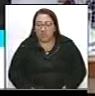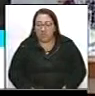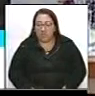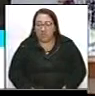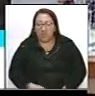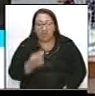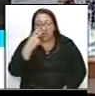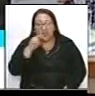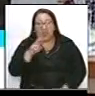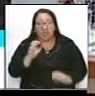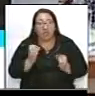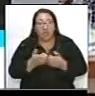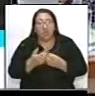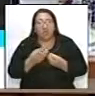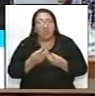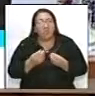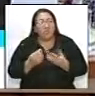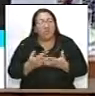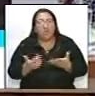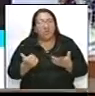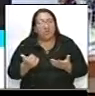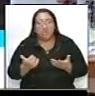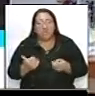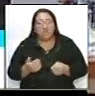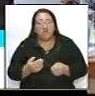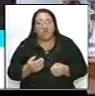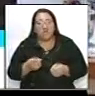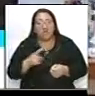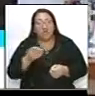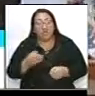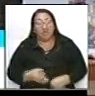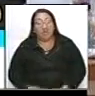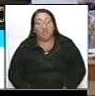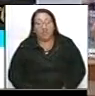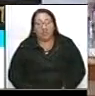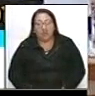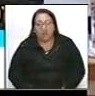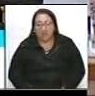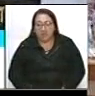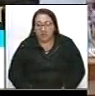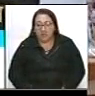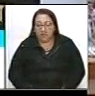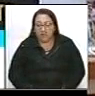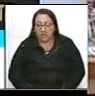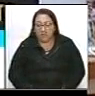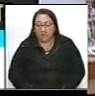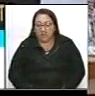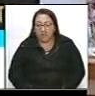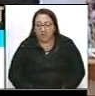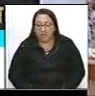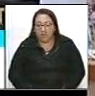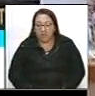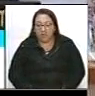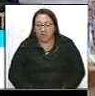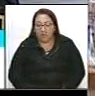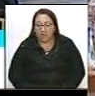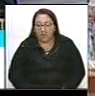Congreso una serie de actitudes y acciones no siempre acertadas, sino más bien